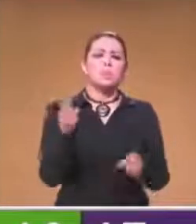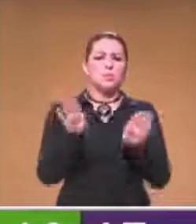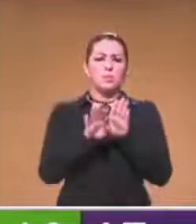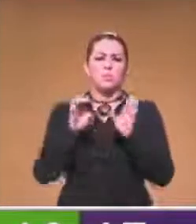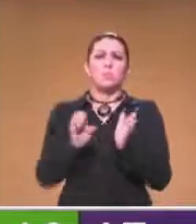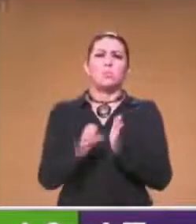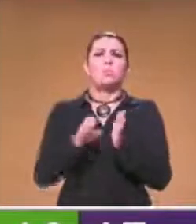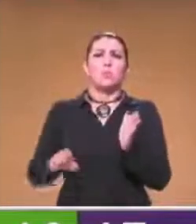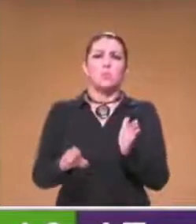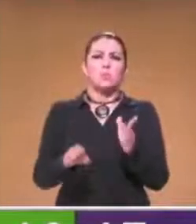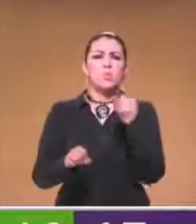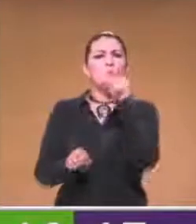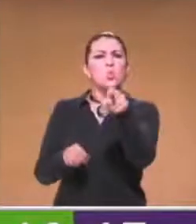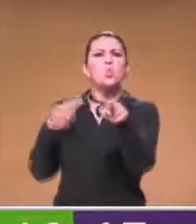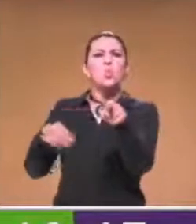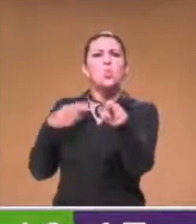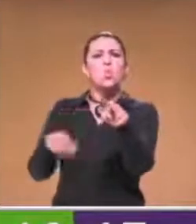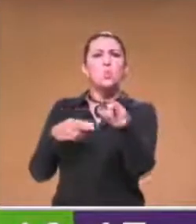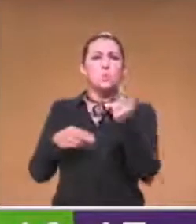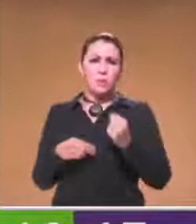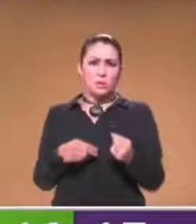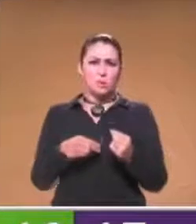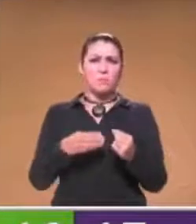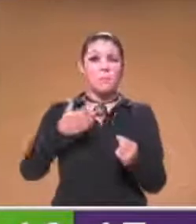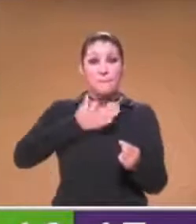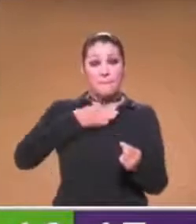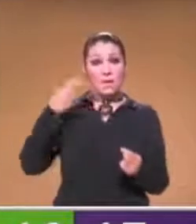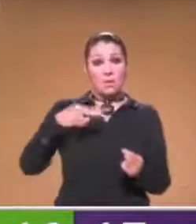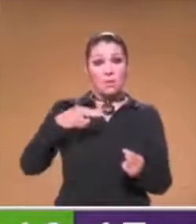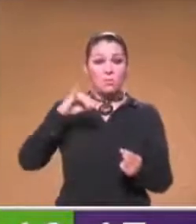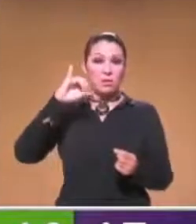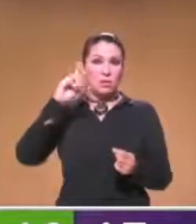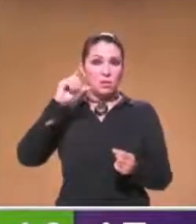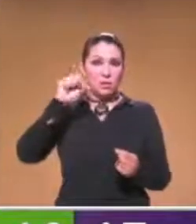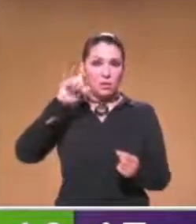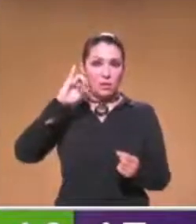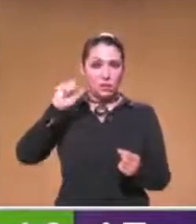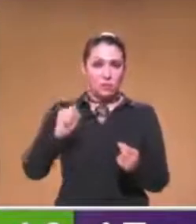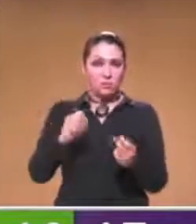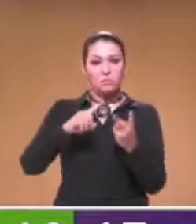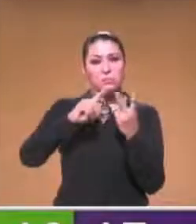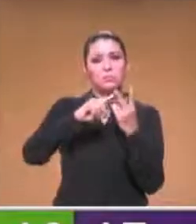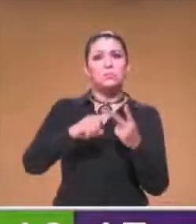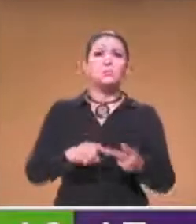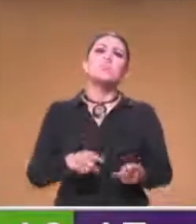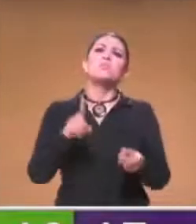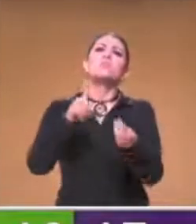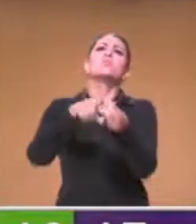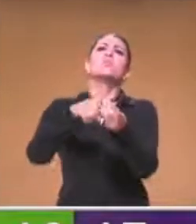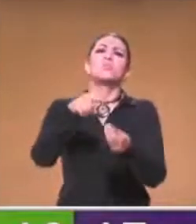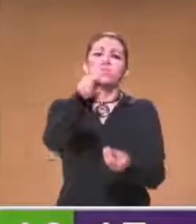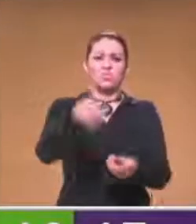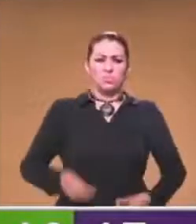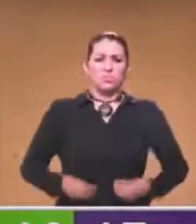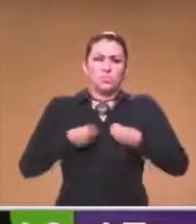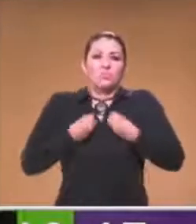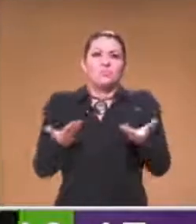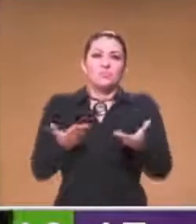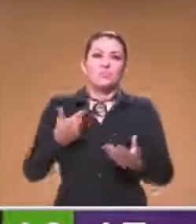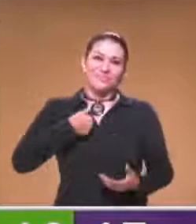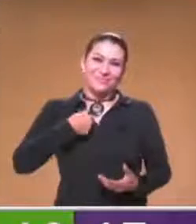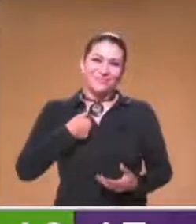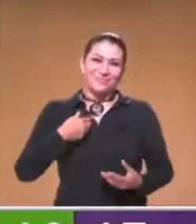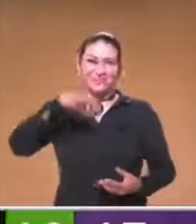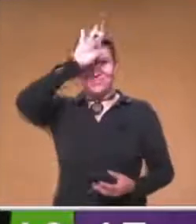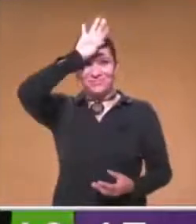tu nombre? My name is Idalia. Mi nombre es Idalia. Where do you live? ¿Dónde vives? I live in Monterrey.